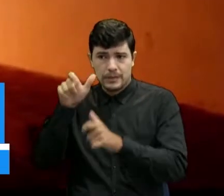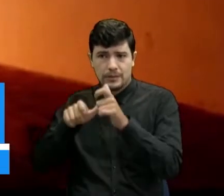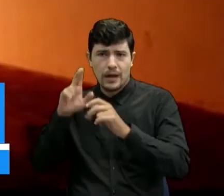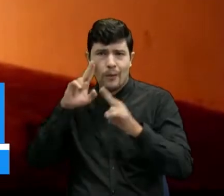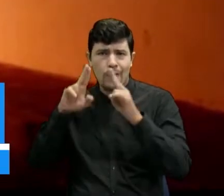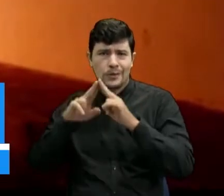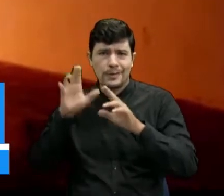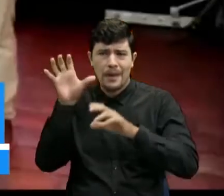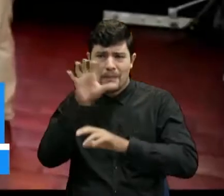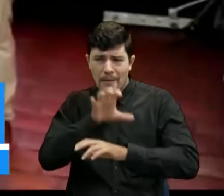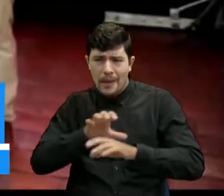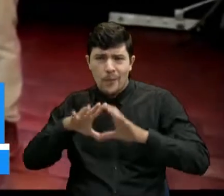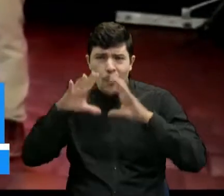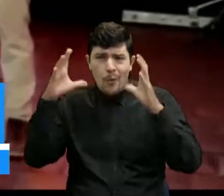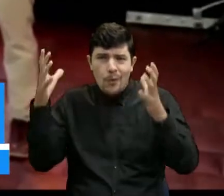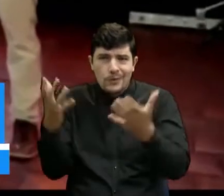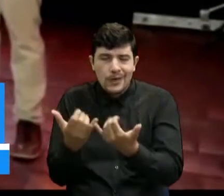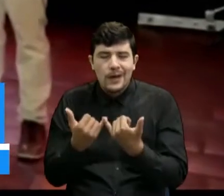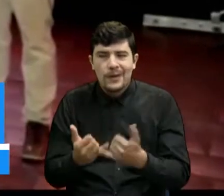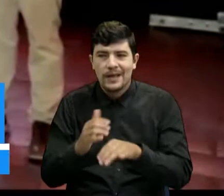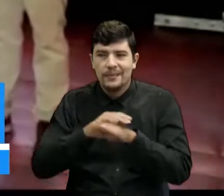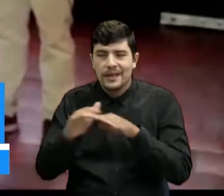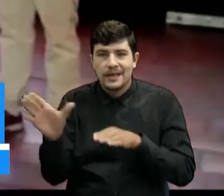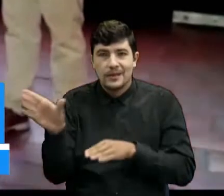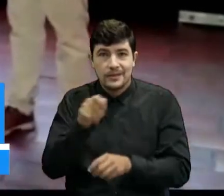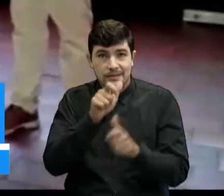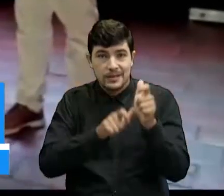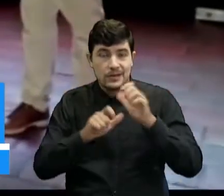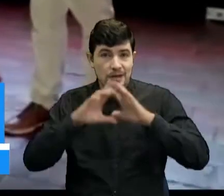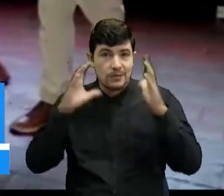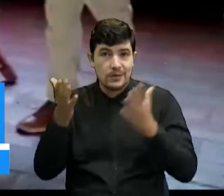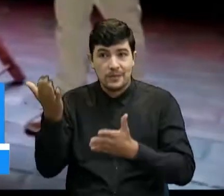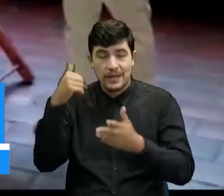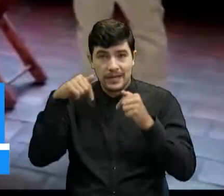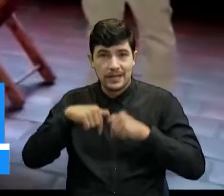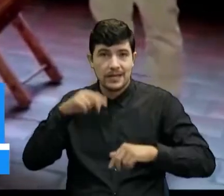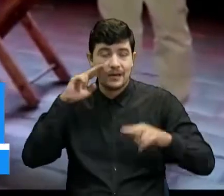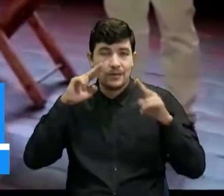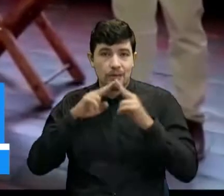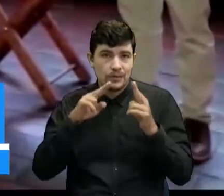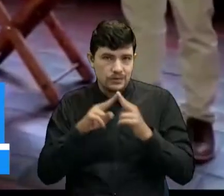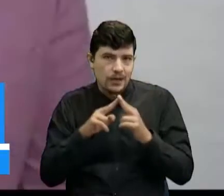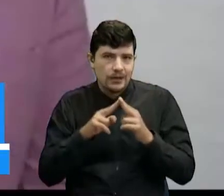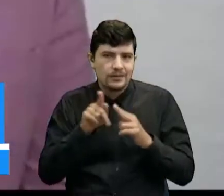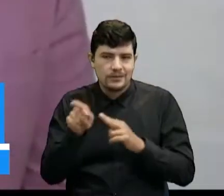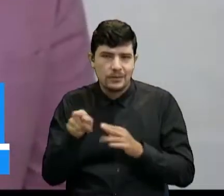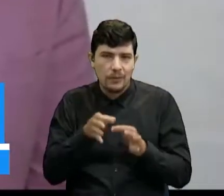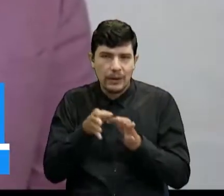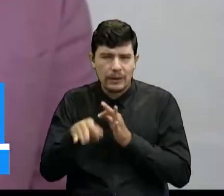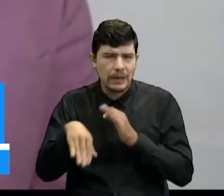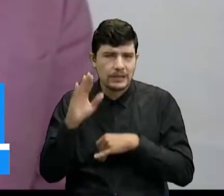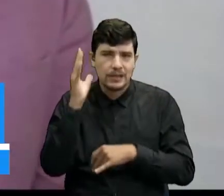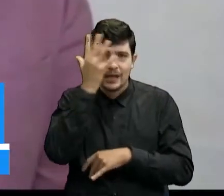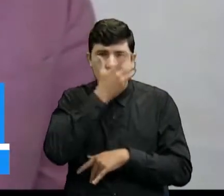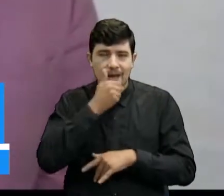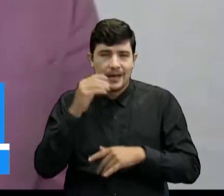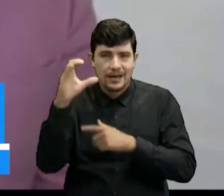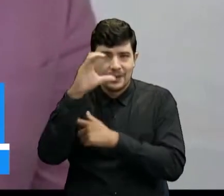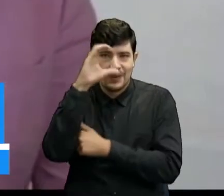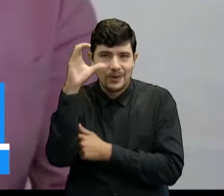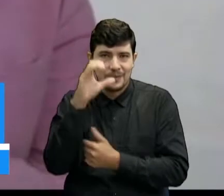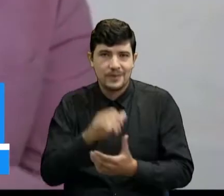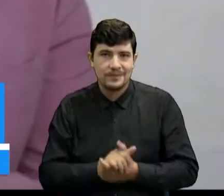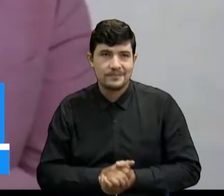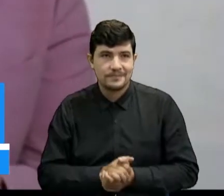del planeta a visitar el pueblito más lindo de Colombia. Estoy muy feliz de estar en Barichara. A todas las personas en Colombia que me están viendo,